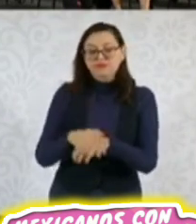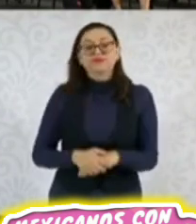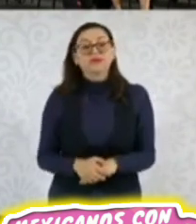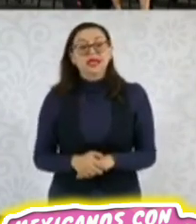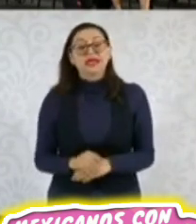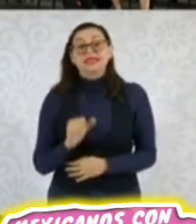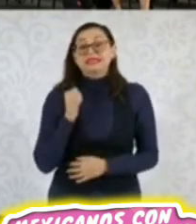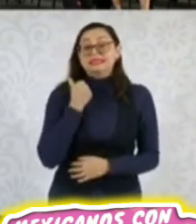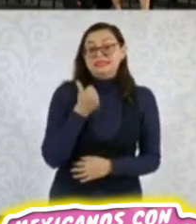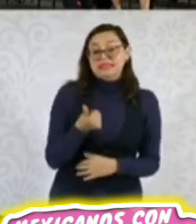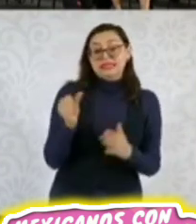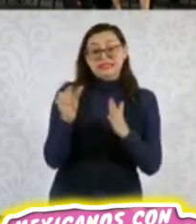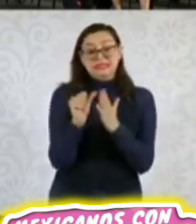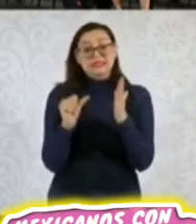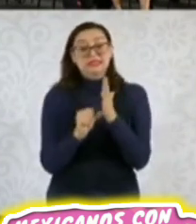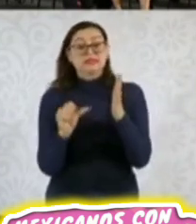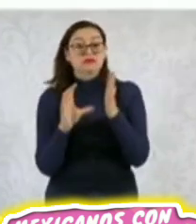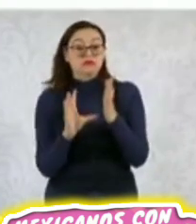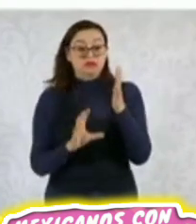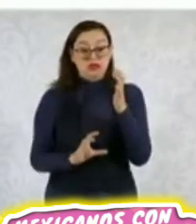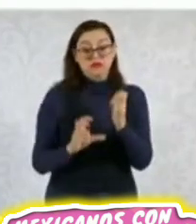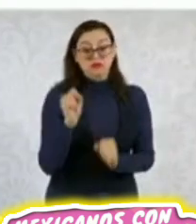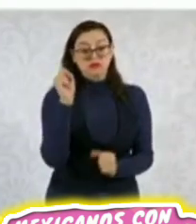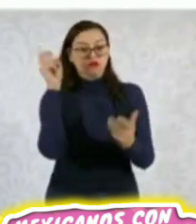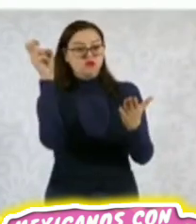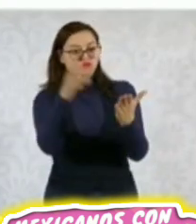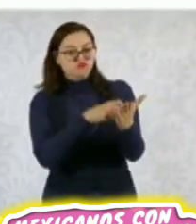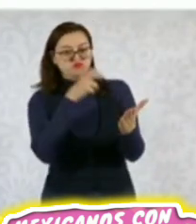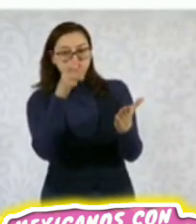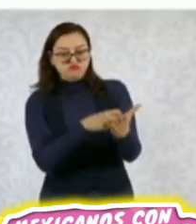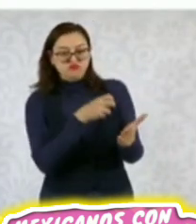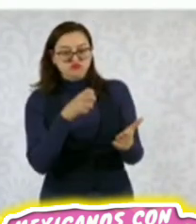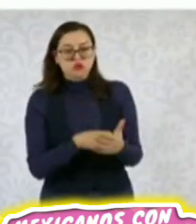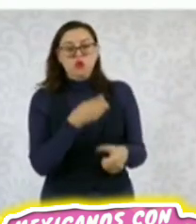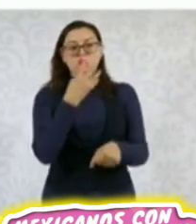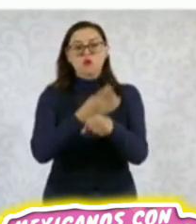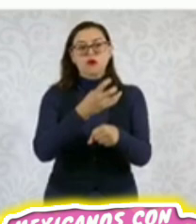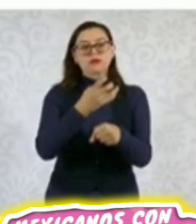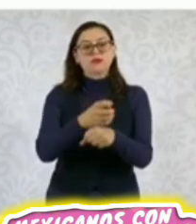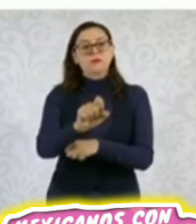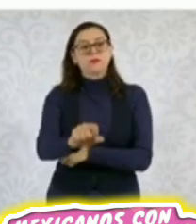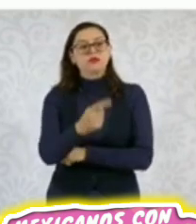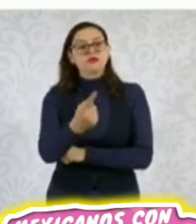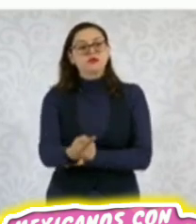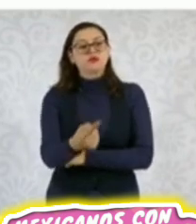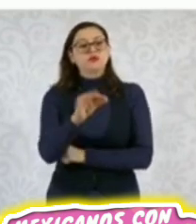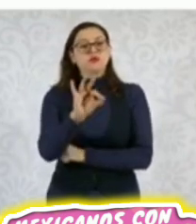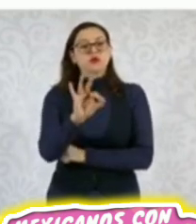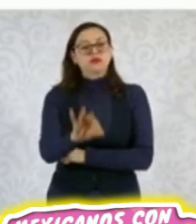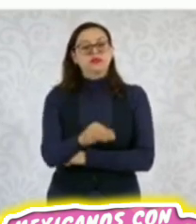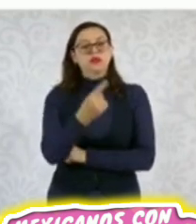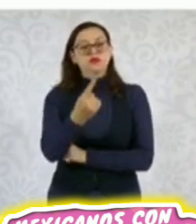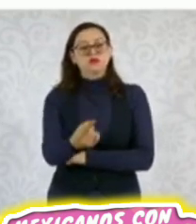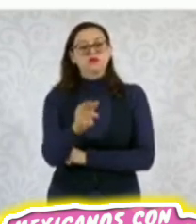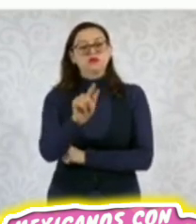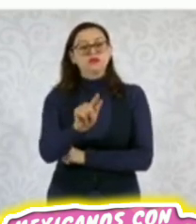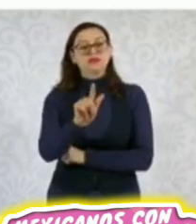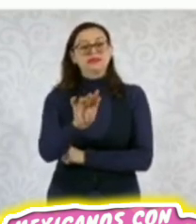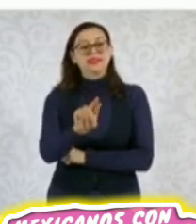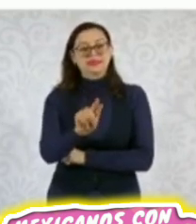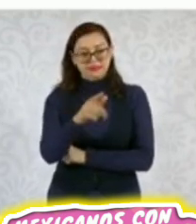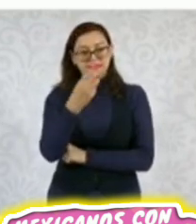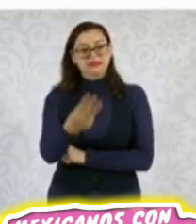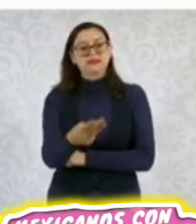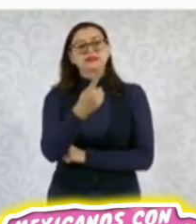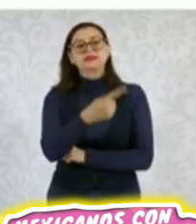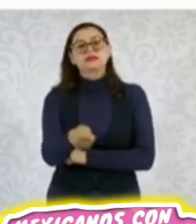artículos de la Constitución Política de los Estados Unidos Mexicanos, es el 4, el 21, el 41, el